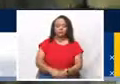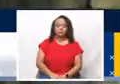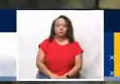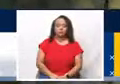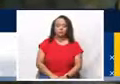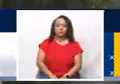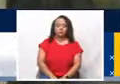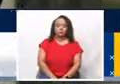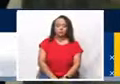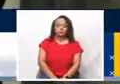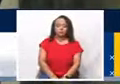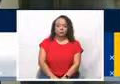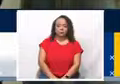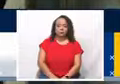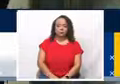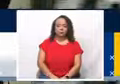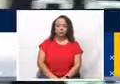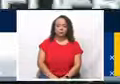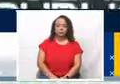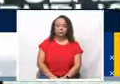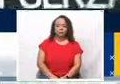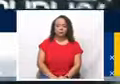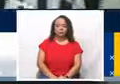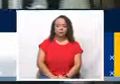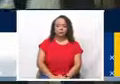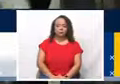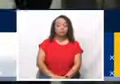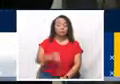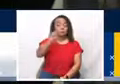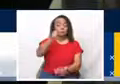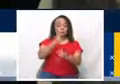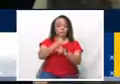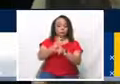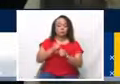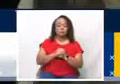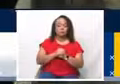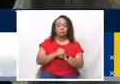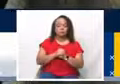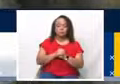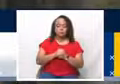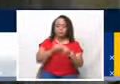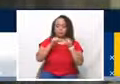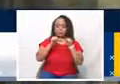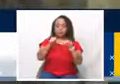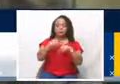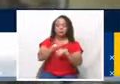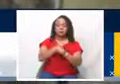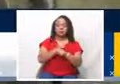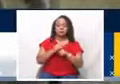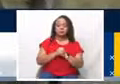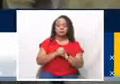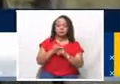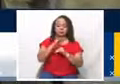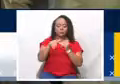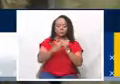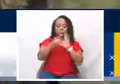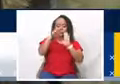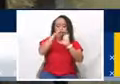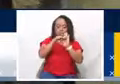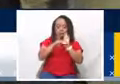Recorrido, voy a tener la posibilidad de hablar con él. Así es que aún continúan haciendo todo el